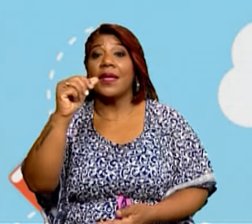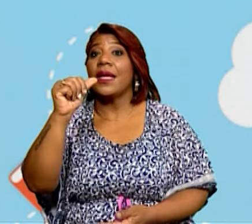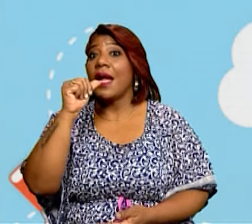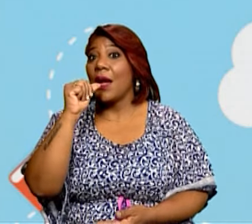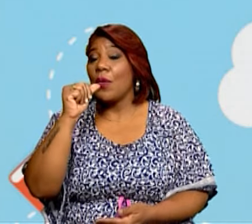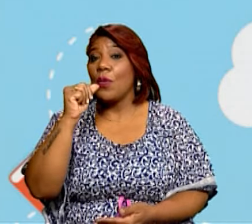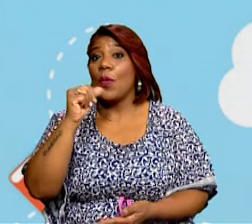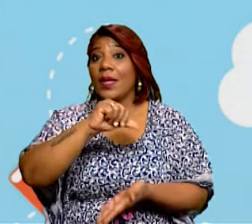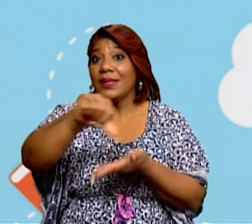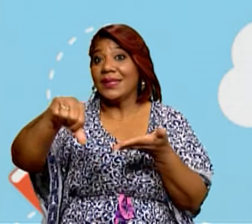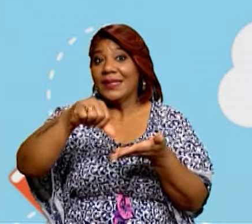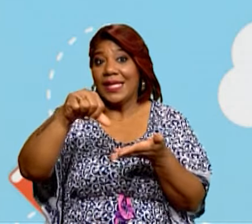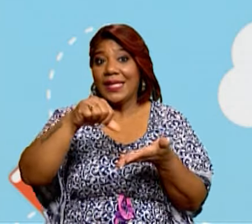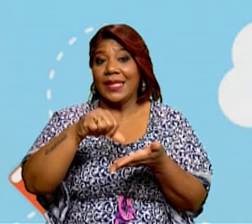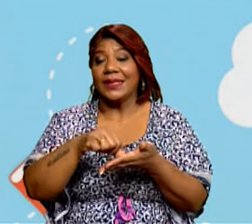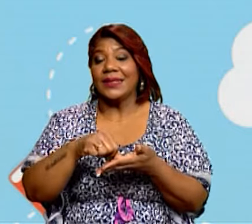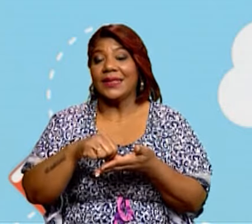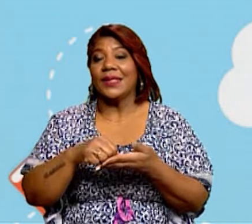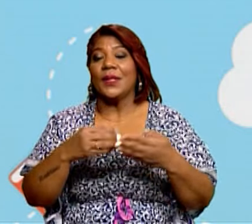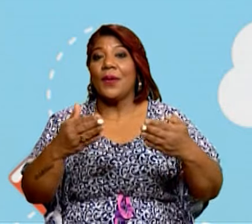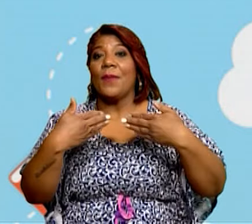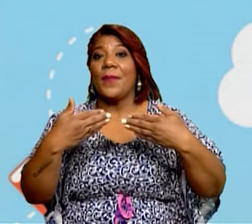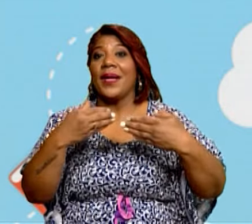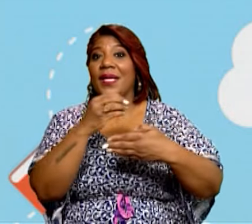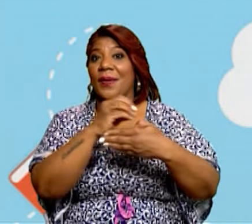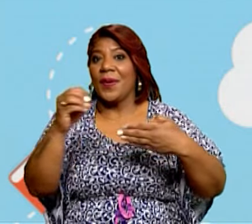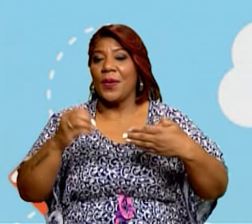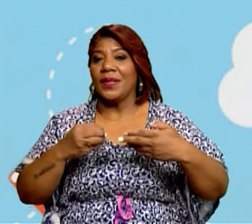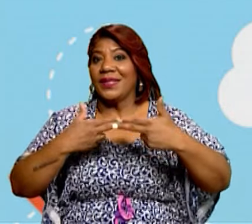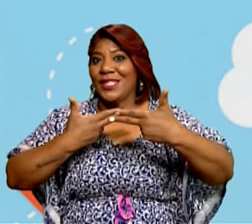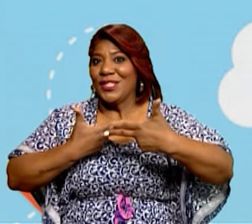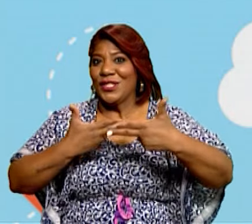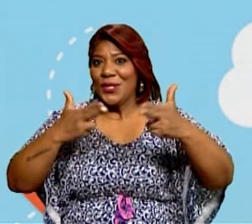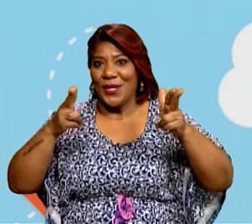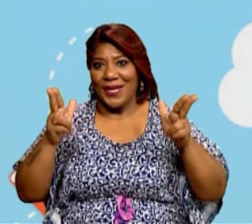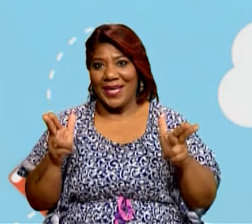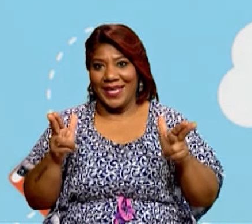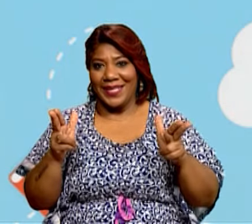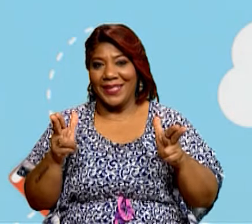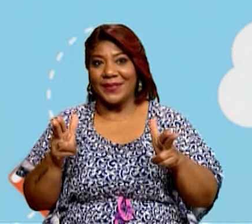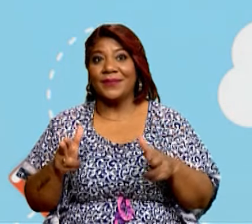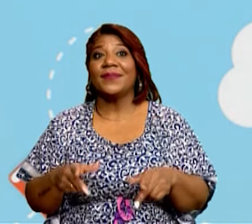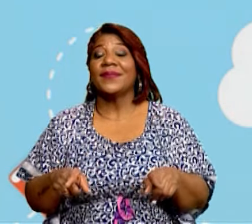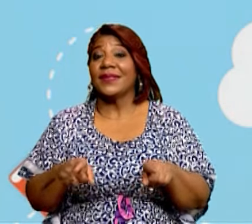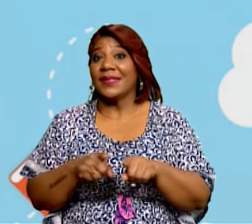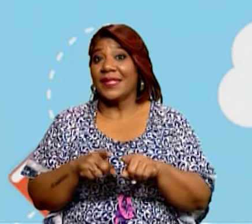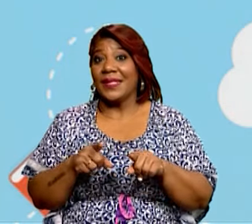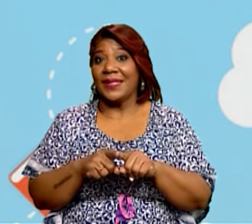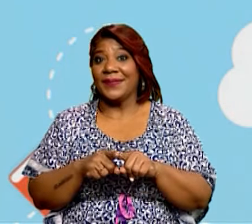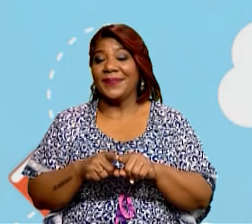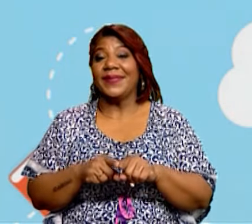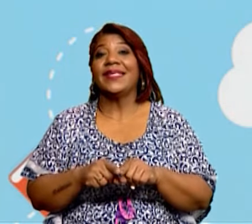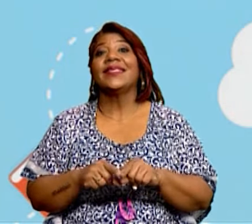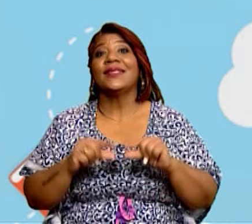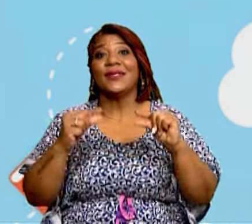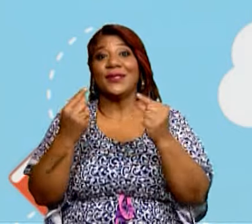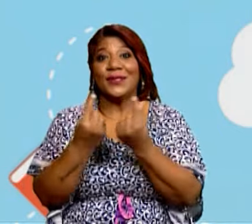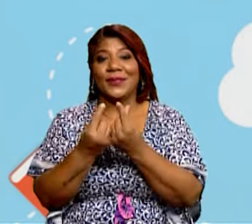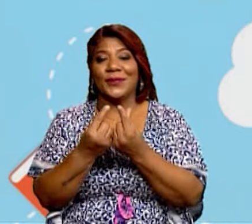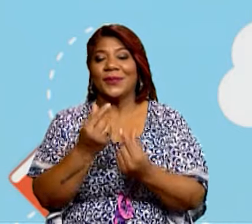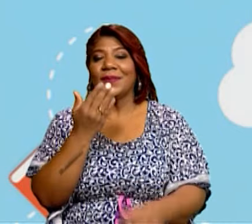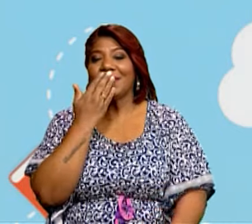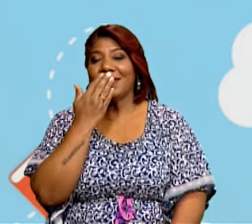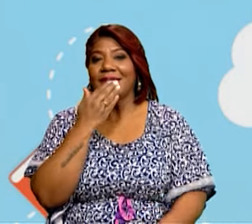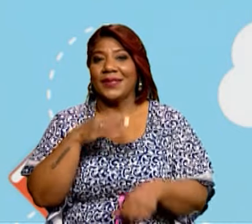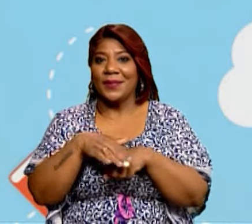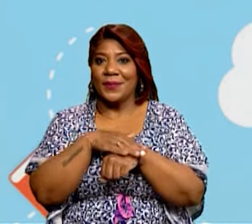Veraguas, Santiago, Panamá Oeste, La Chorrera. También tenemos lo que son las comarcas. Aquí, tómale